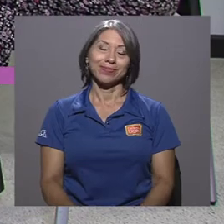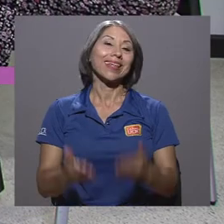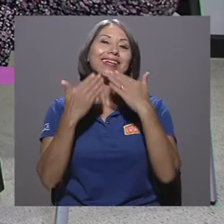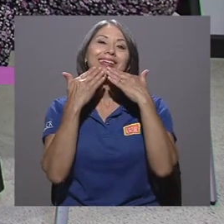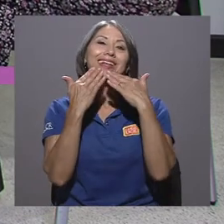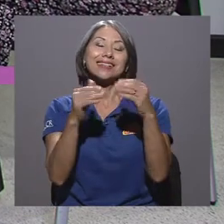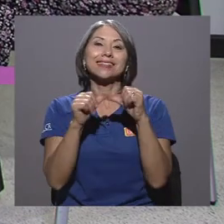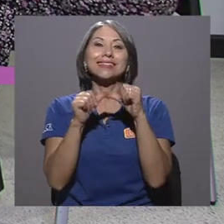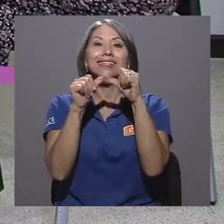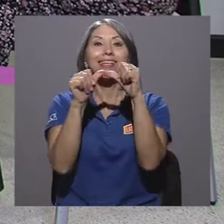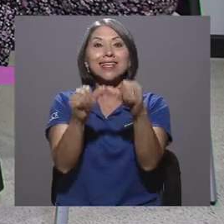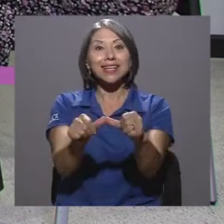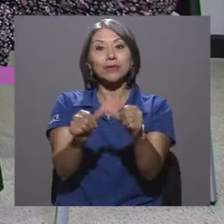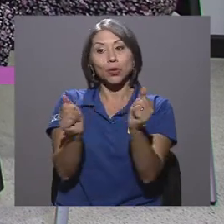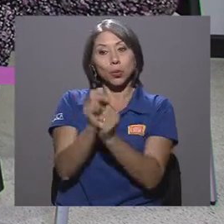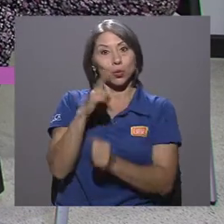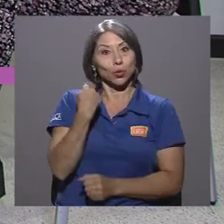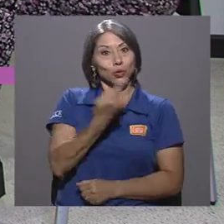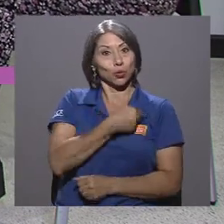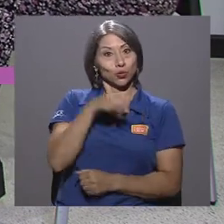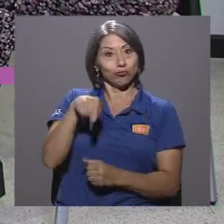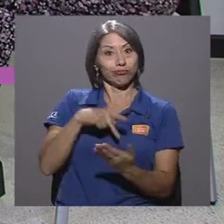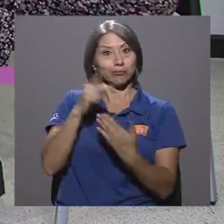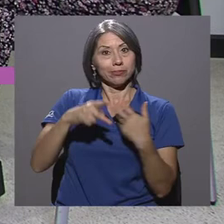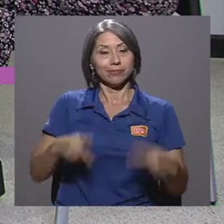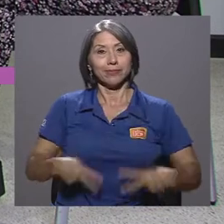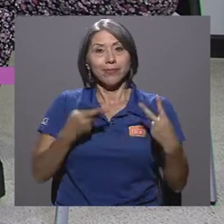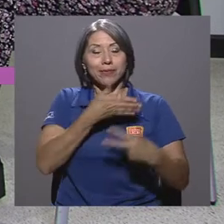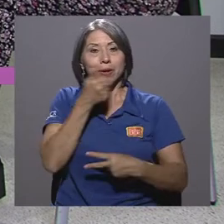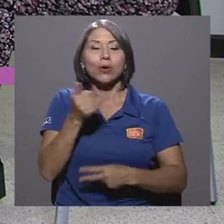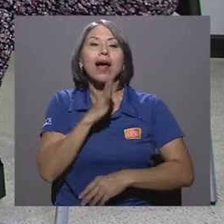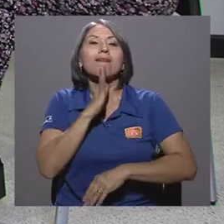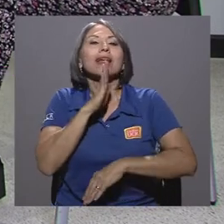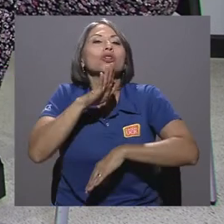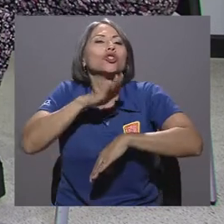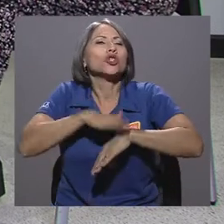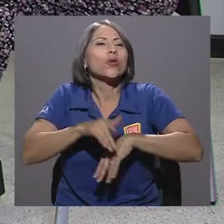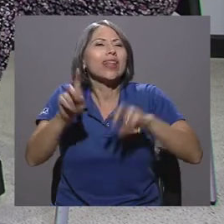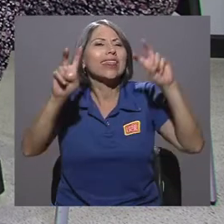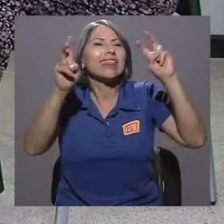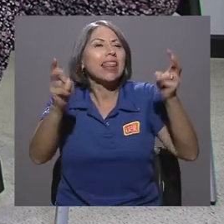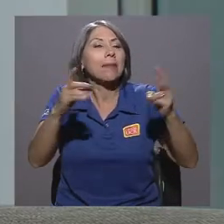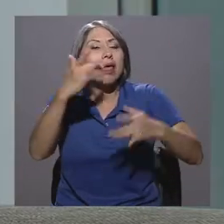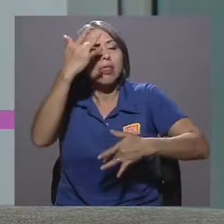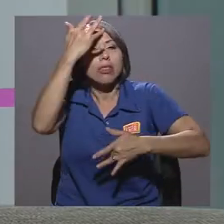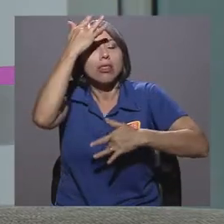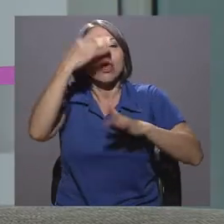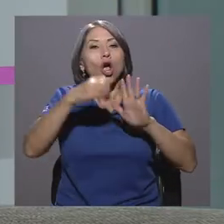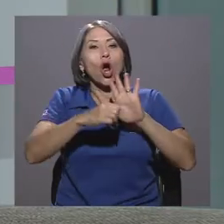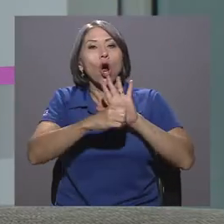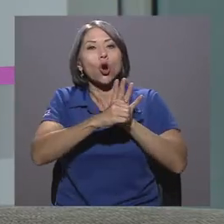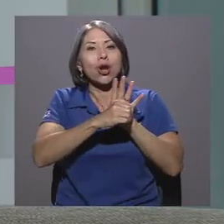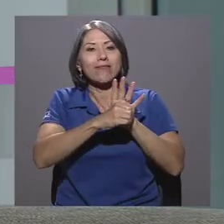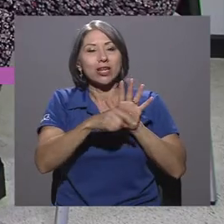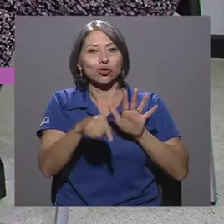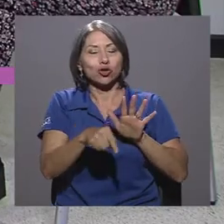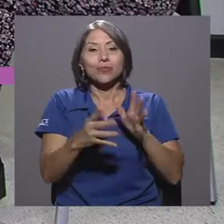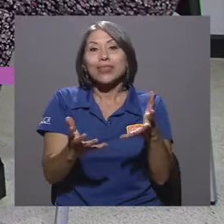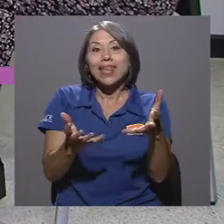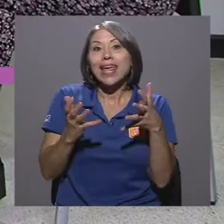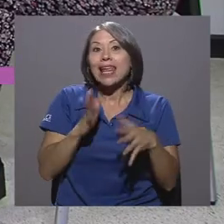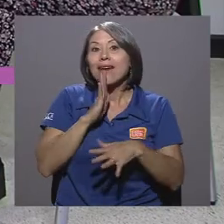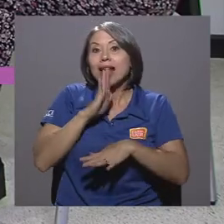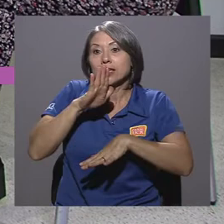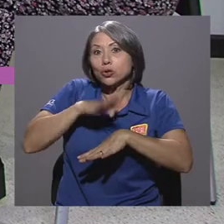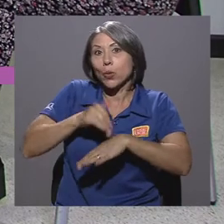Gracias por seguir en compañía de nosotros en Vivir Mejor, conversando acerca de este tema del coronavirus. Quería hablar un poquito acerca de